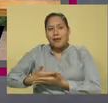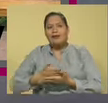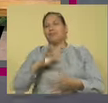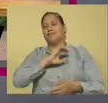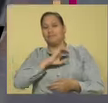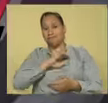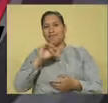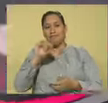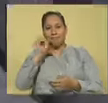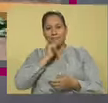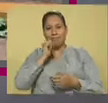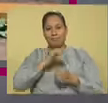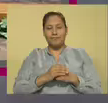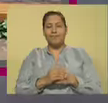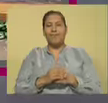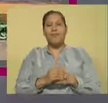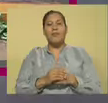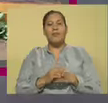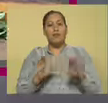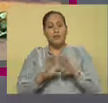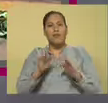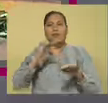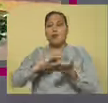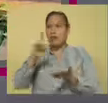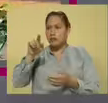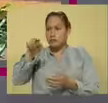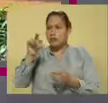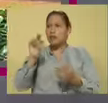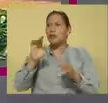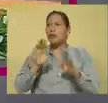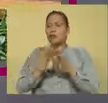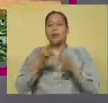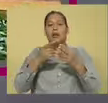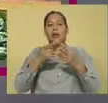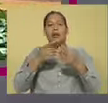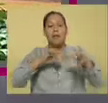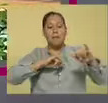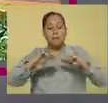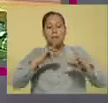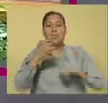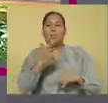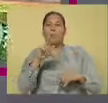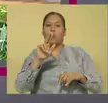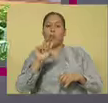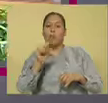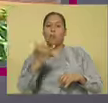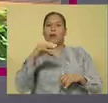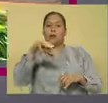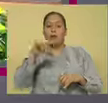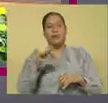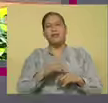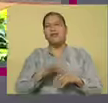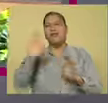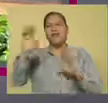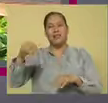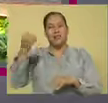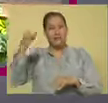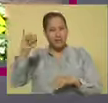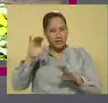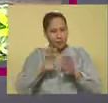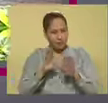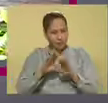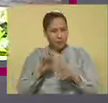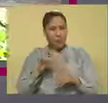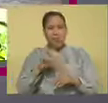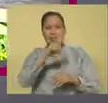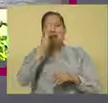bueno. De alguna manera, gracias a ti se puso en el mapa Guaymas. Ay, no, ¿cómo eres? ¿No? Ahí está la bahía